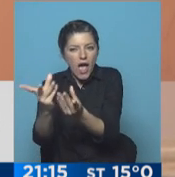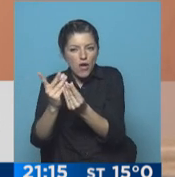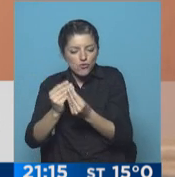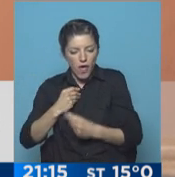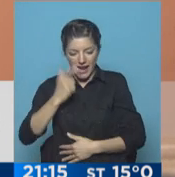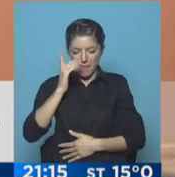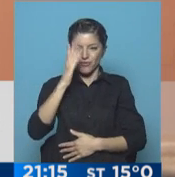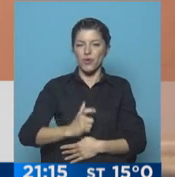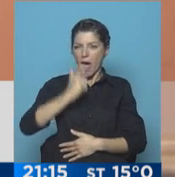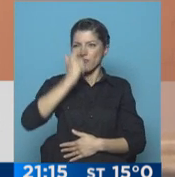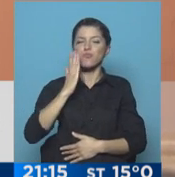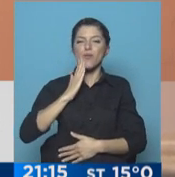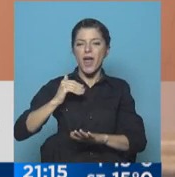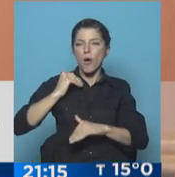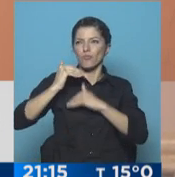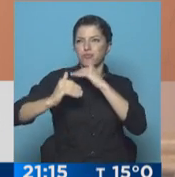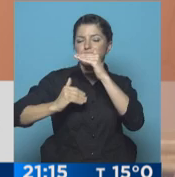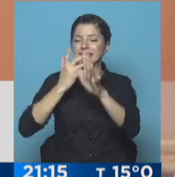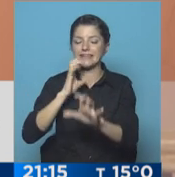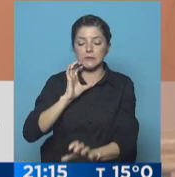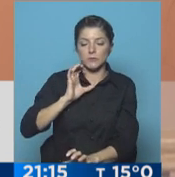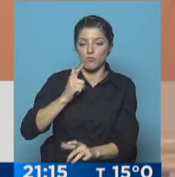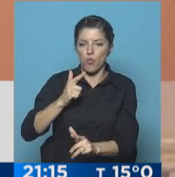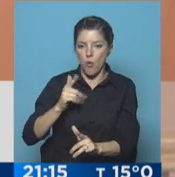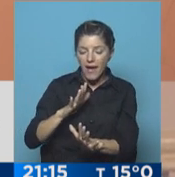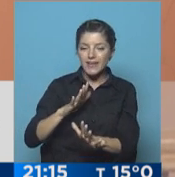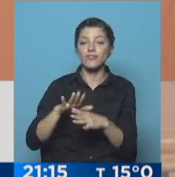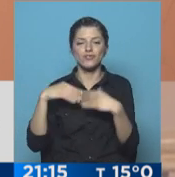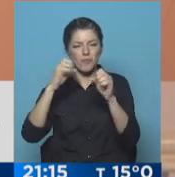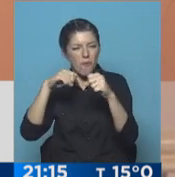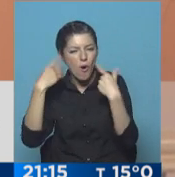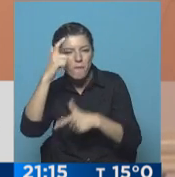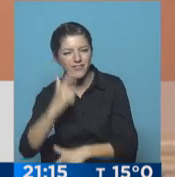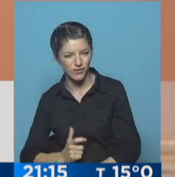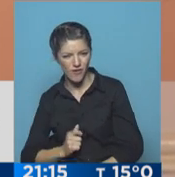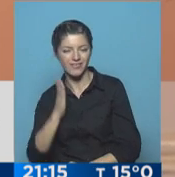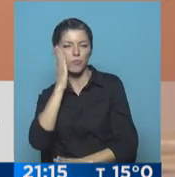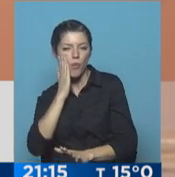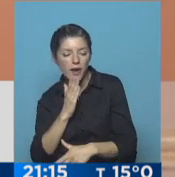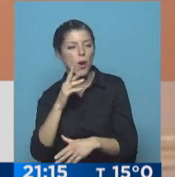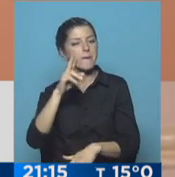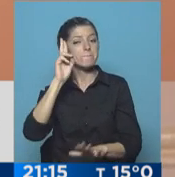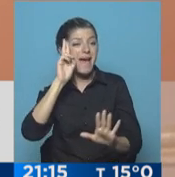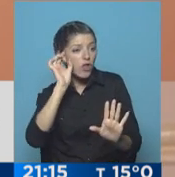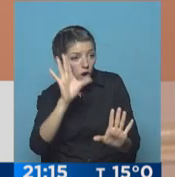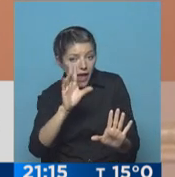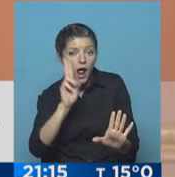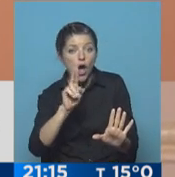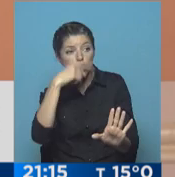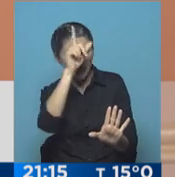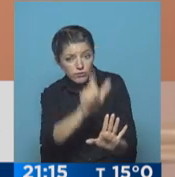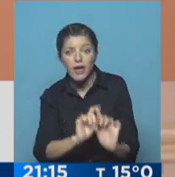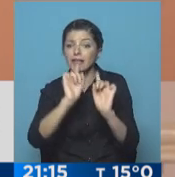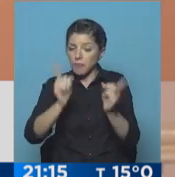grandes. El no ser rencorosos nos hace mejores. El perdonar, o tal